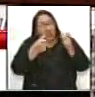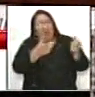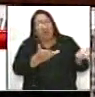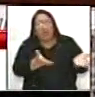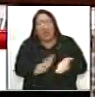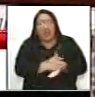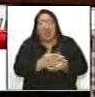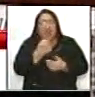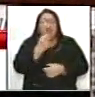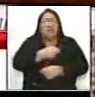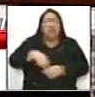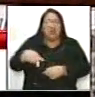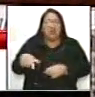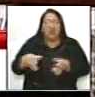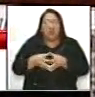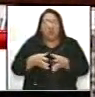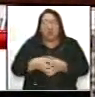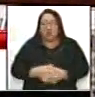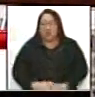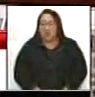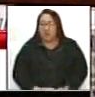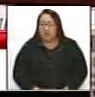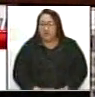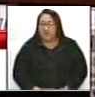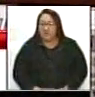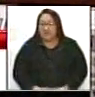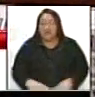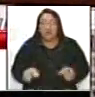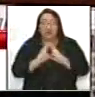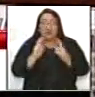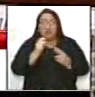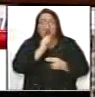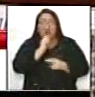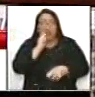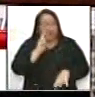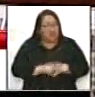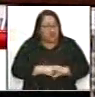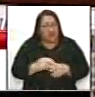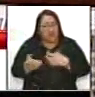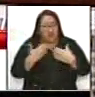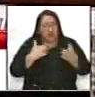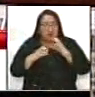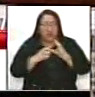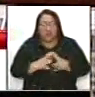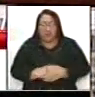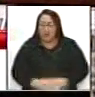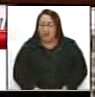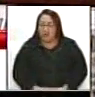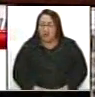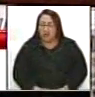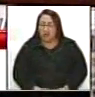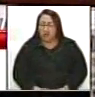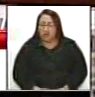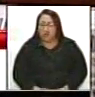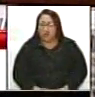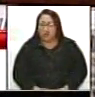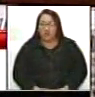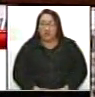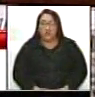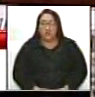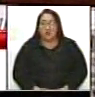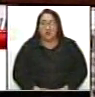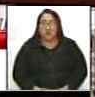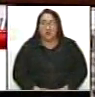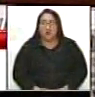inteligencia, y si tienen en sesión secreta a fin de comunicarnos qué acciones se están tomando para que esto no